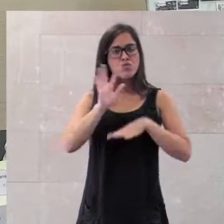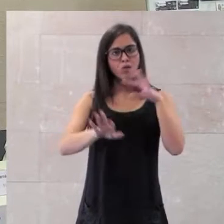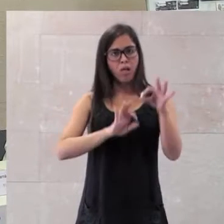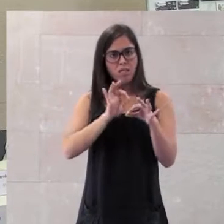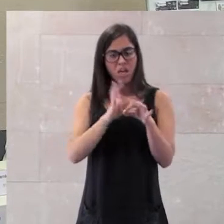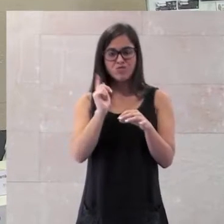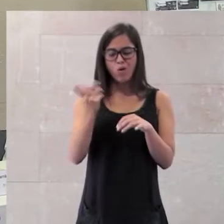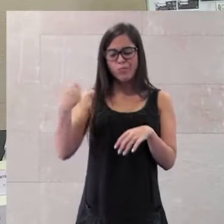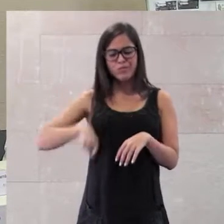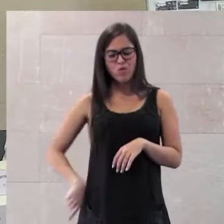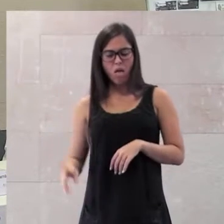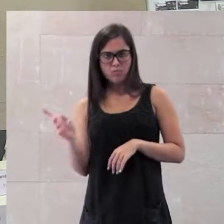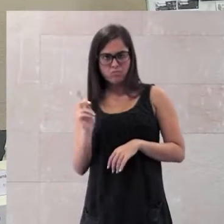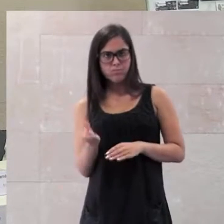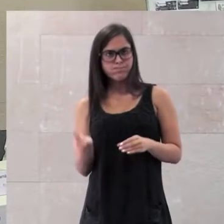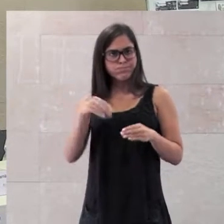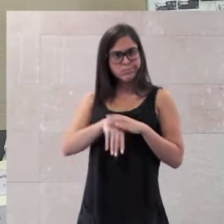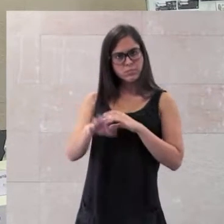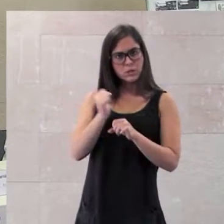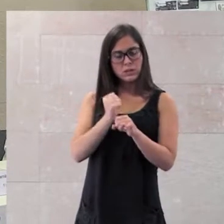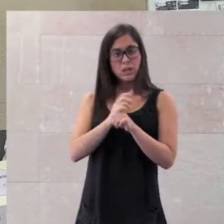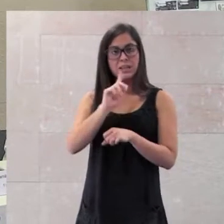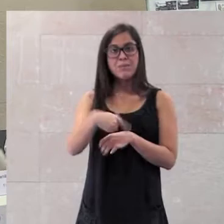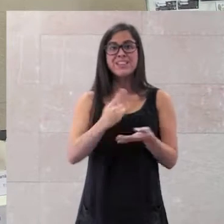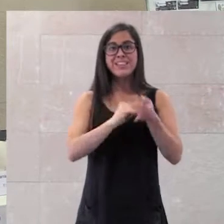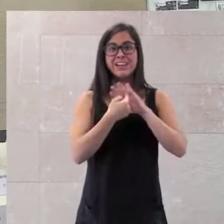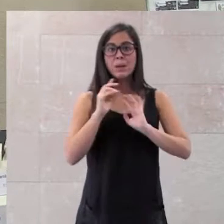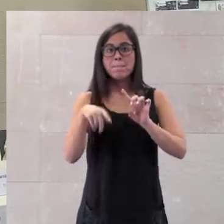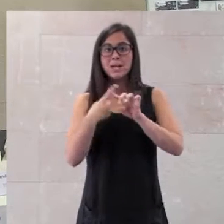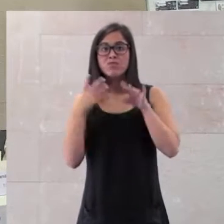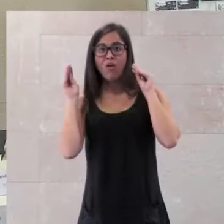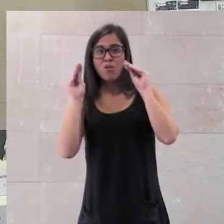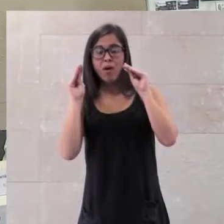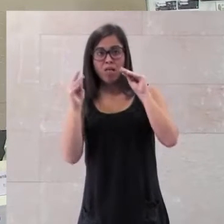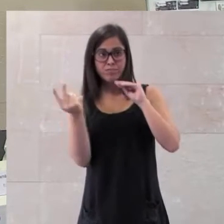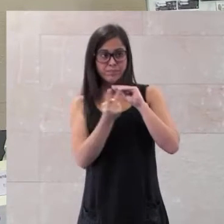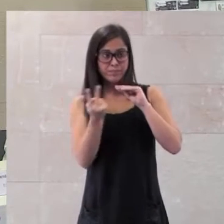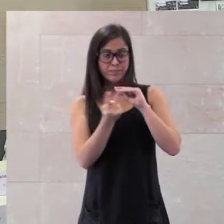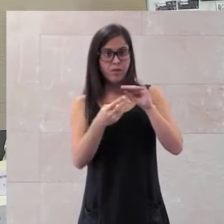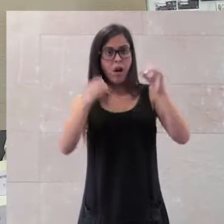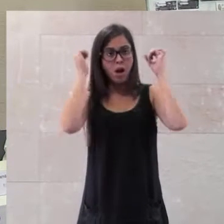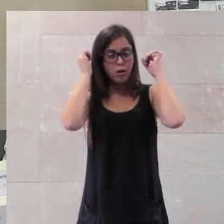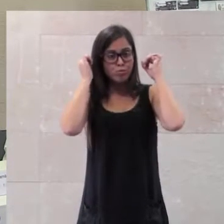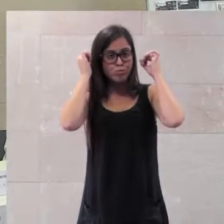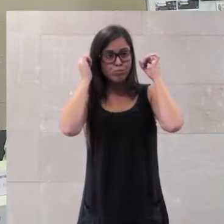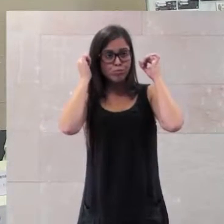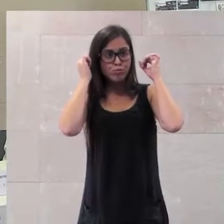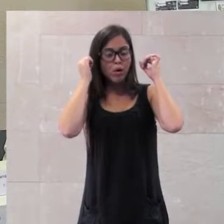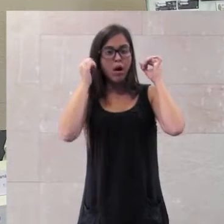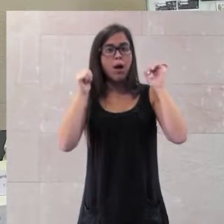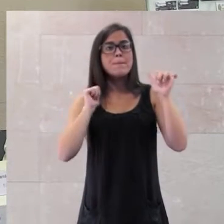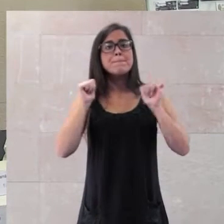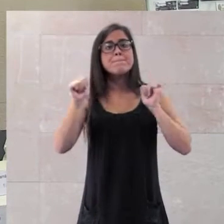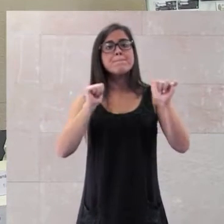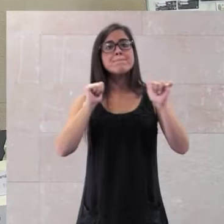profesionales. Muchas de las técnicas y formadoras han estudiado los másteres